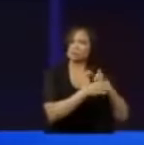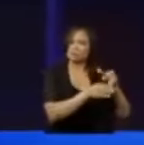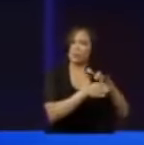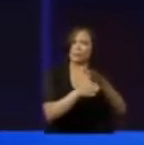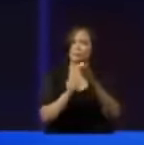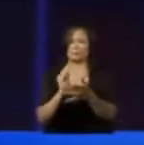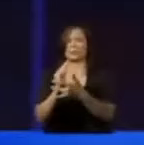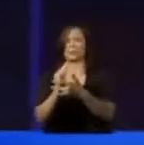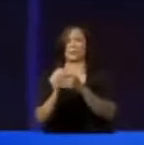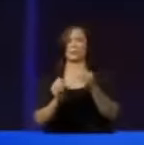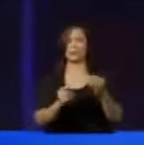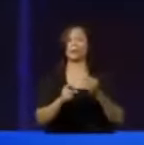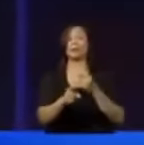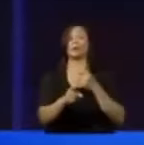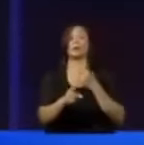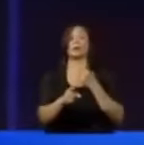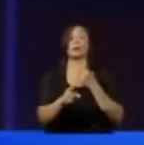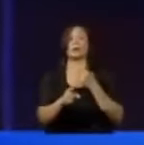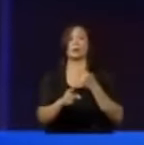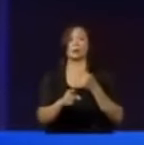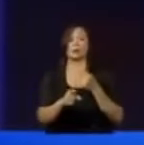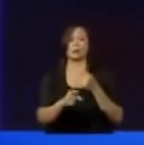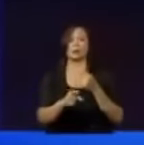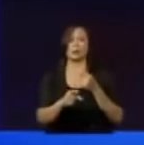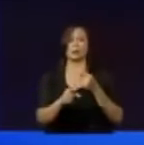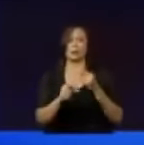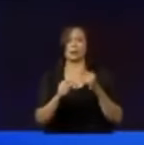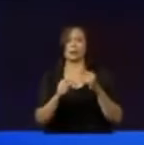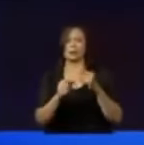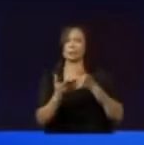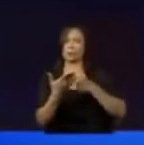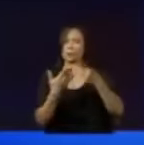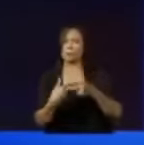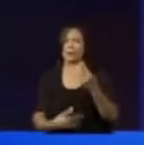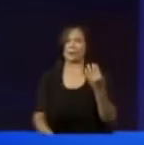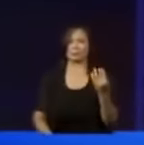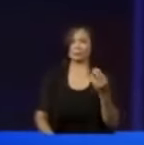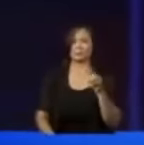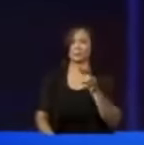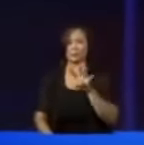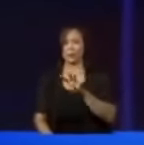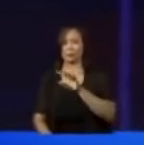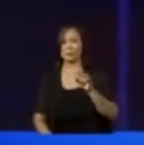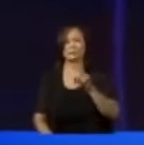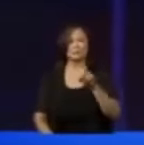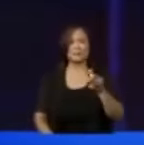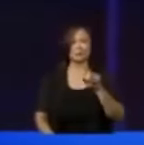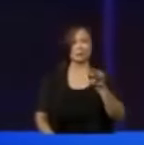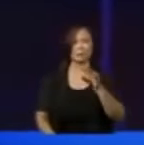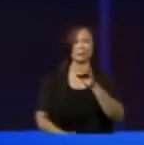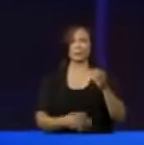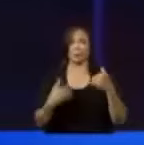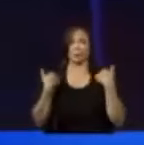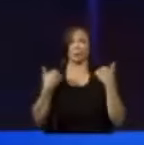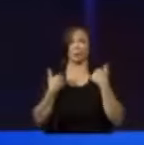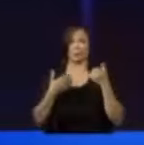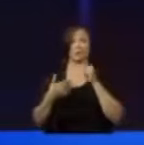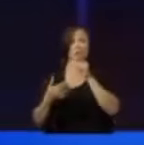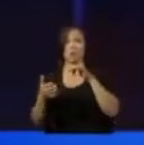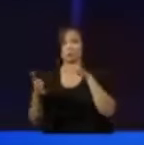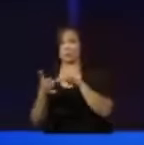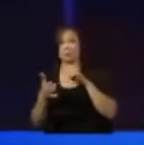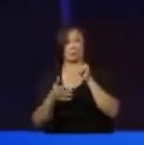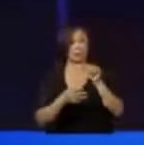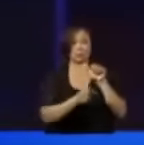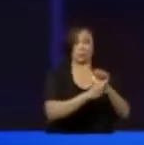carreras técnicas. Y lo que conversé de la operación 1424, que son más de 120 para los jóvenes que ni estudian